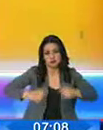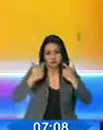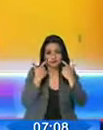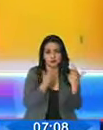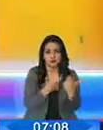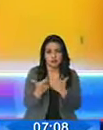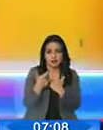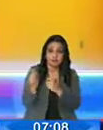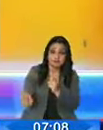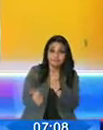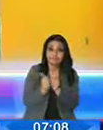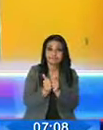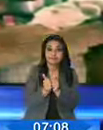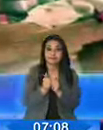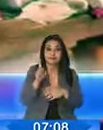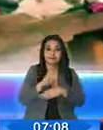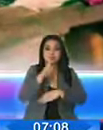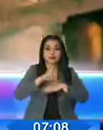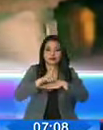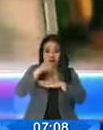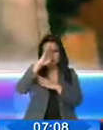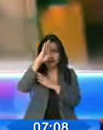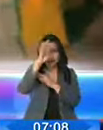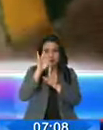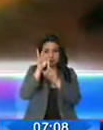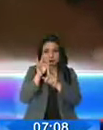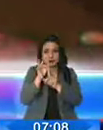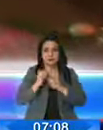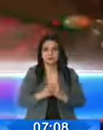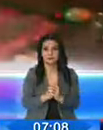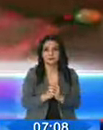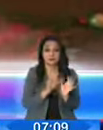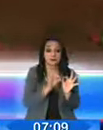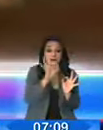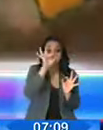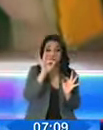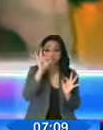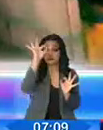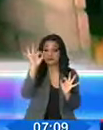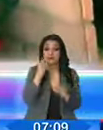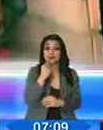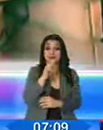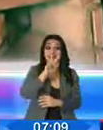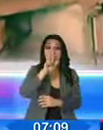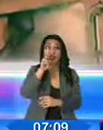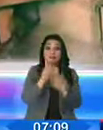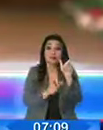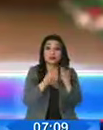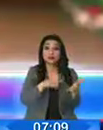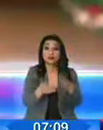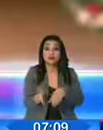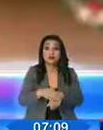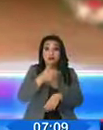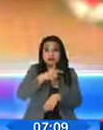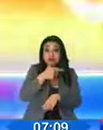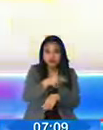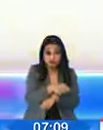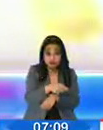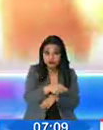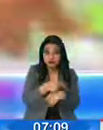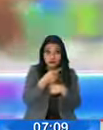conjunto con la Dirección General de Inteligencia. Bueno, según las estadísticas se indican 32 personas fallecidas por el consumo de esta ingesta de